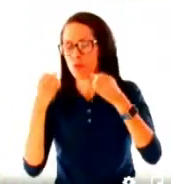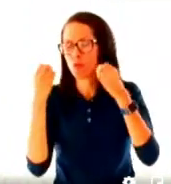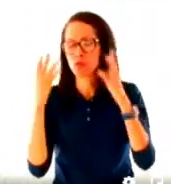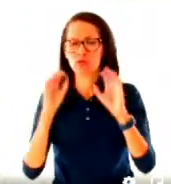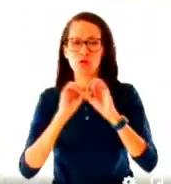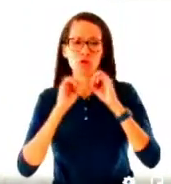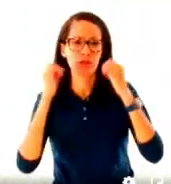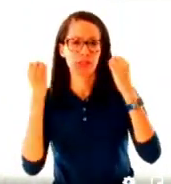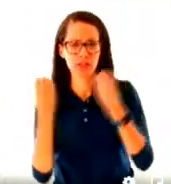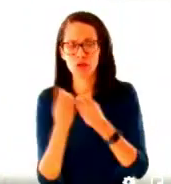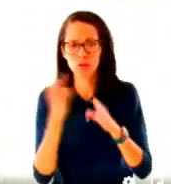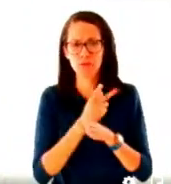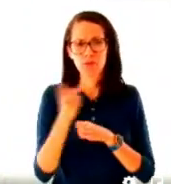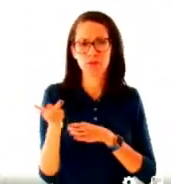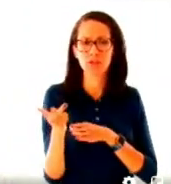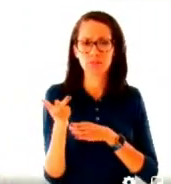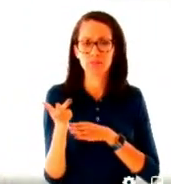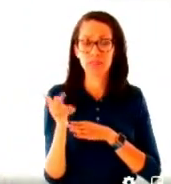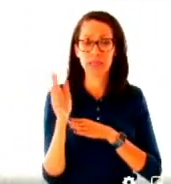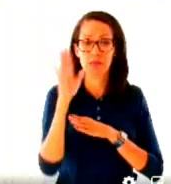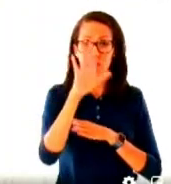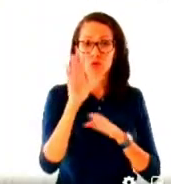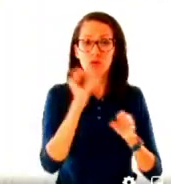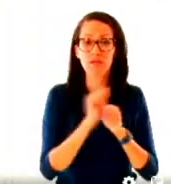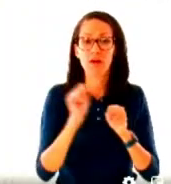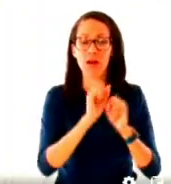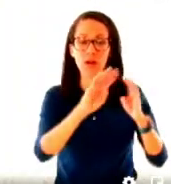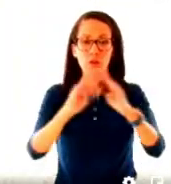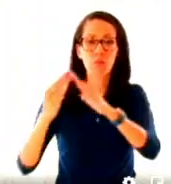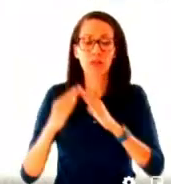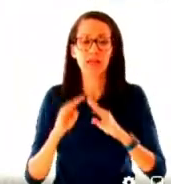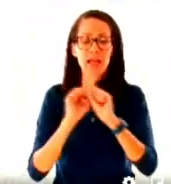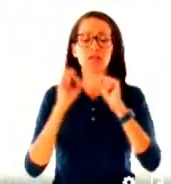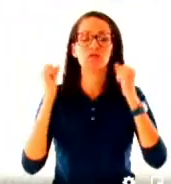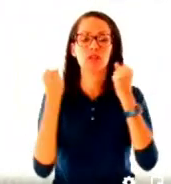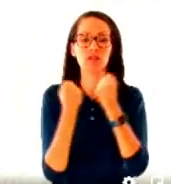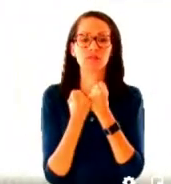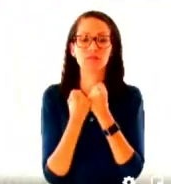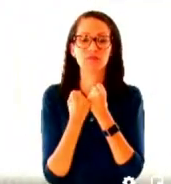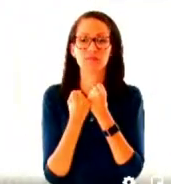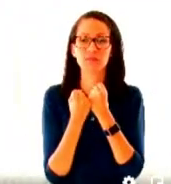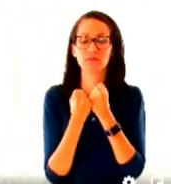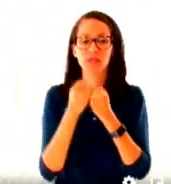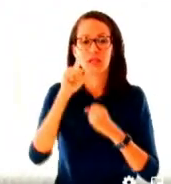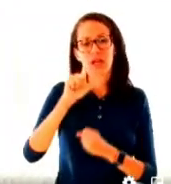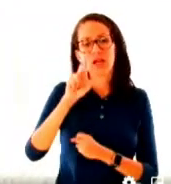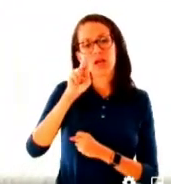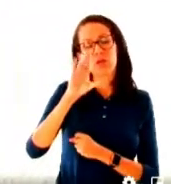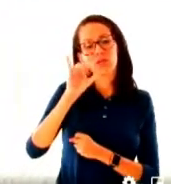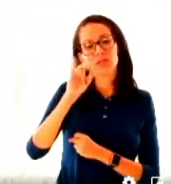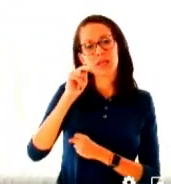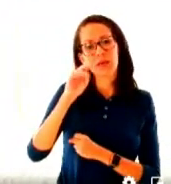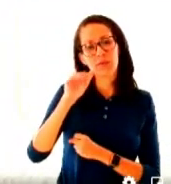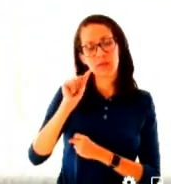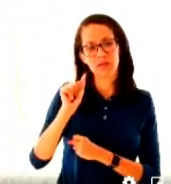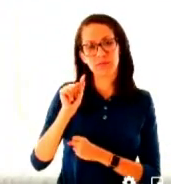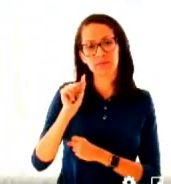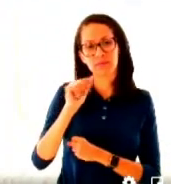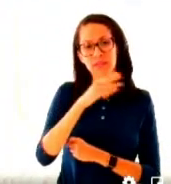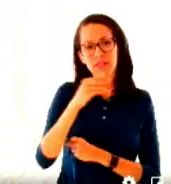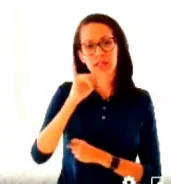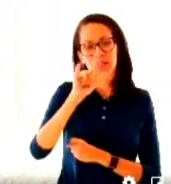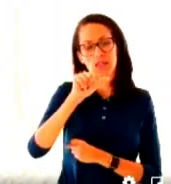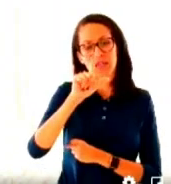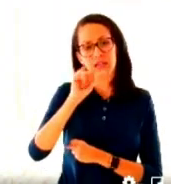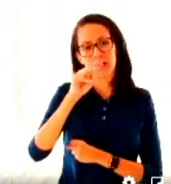organizaciones profesionales y por su labor comunitaria en la sociedad de leucemia y linfoma. Puerto Rico